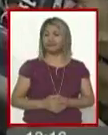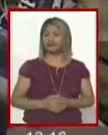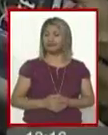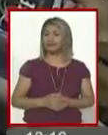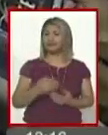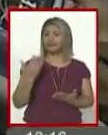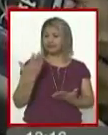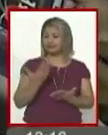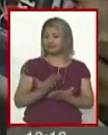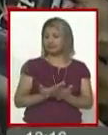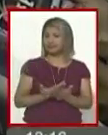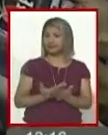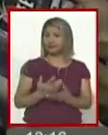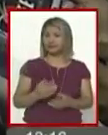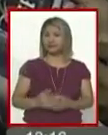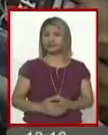ahí